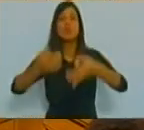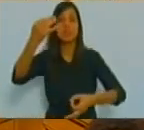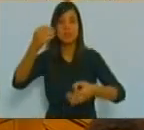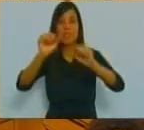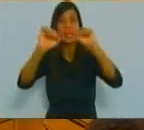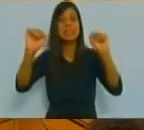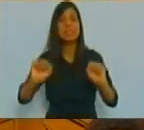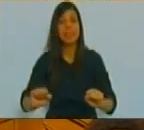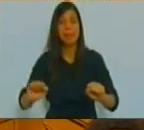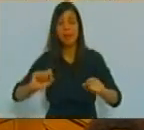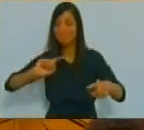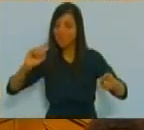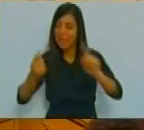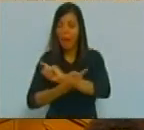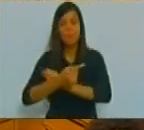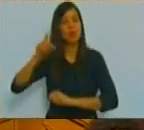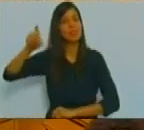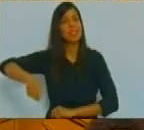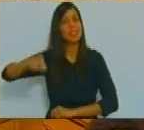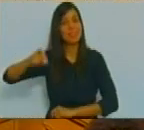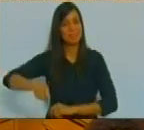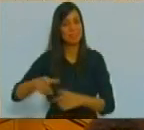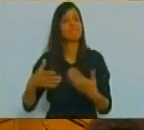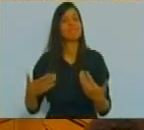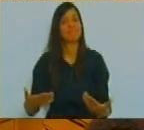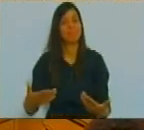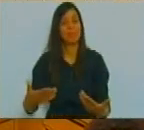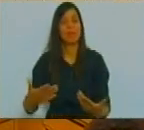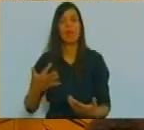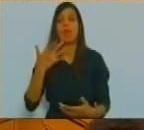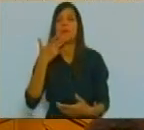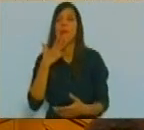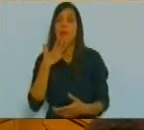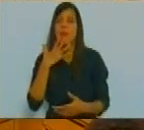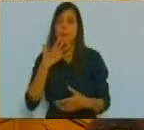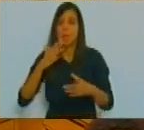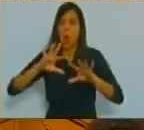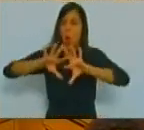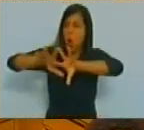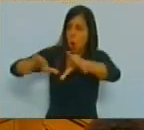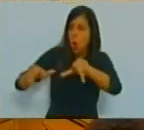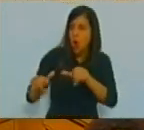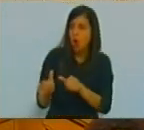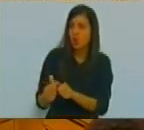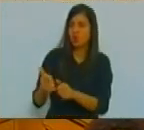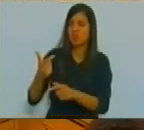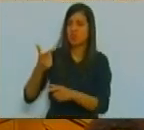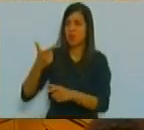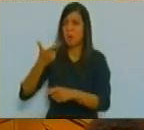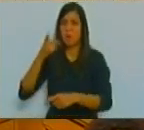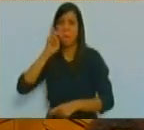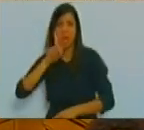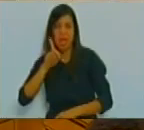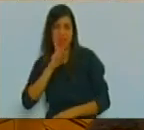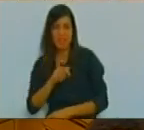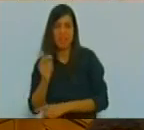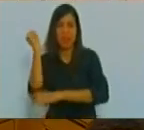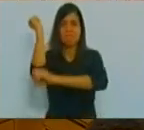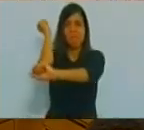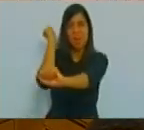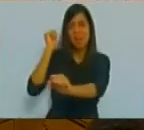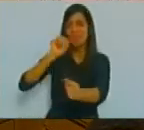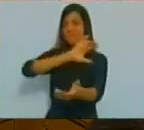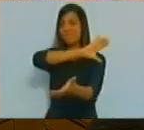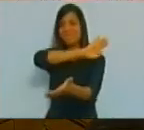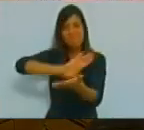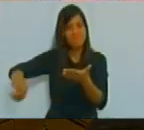presidente chávez decía tenemos que derrotar ese cáncer entre tantos otros que tenemos heredados de los últimos